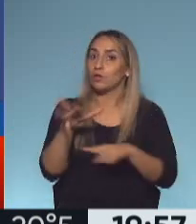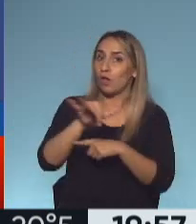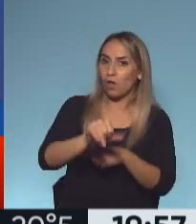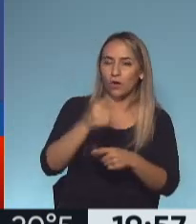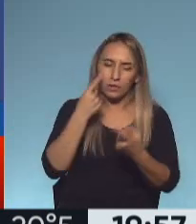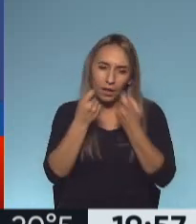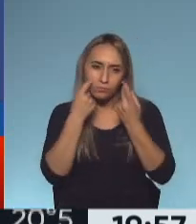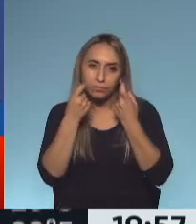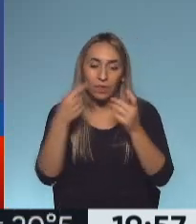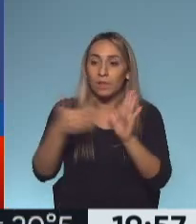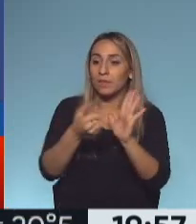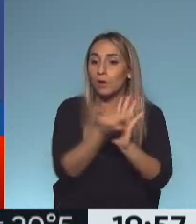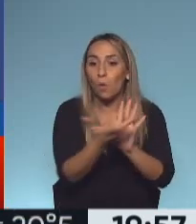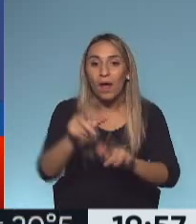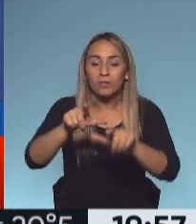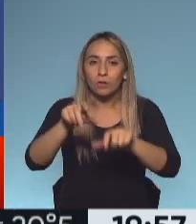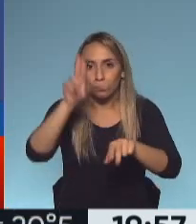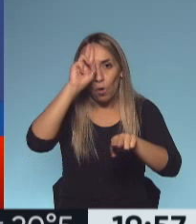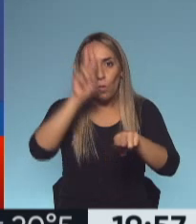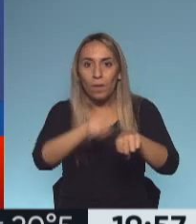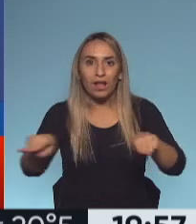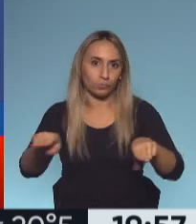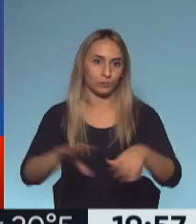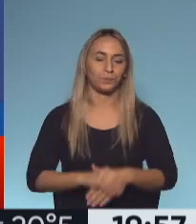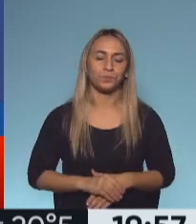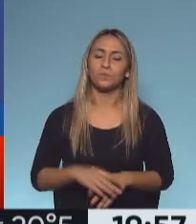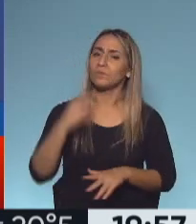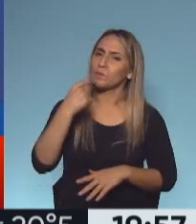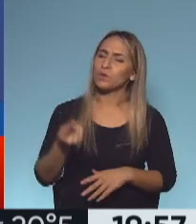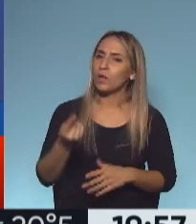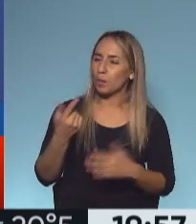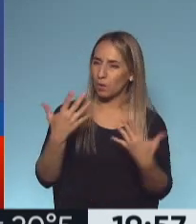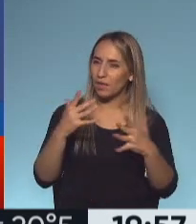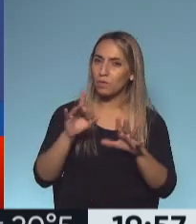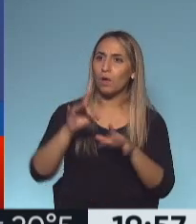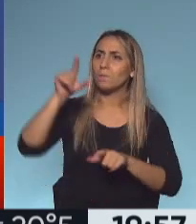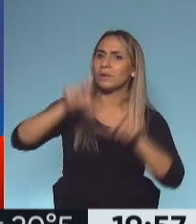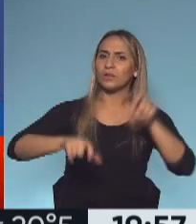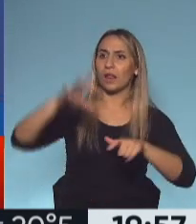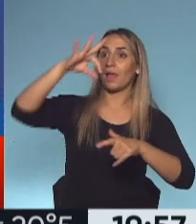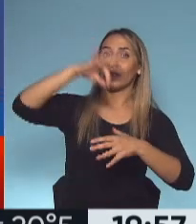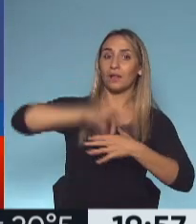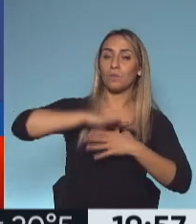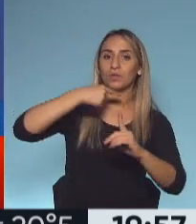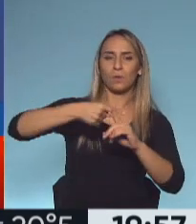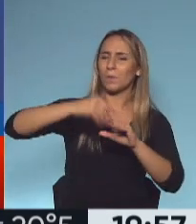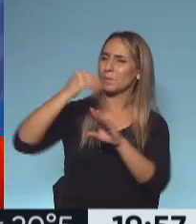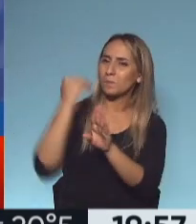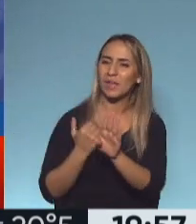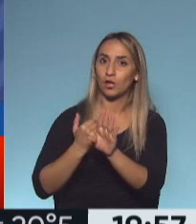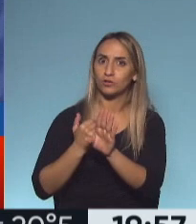función de la ocupación. Diego, ¿crees que hay alguna forma de bajar el número de contagios sin cortar la